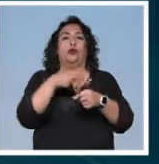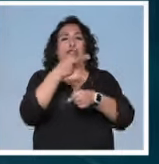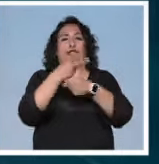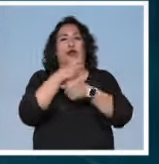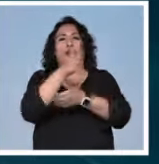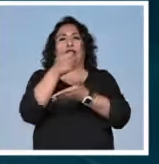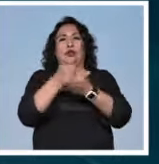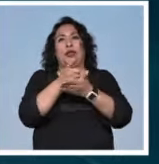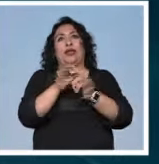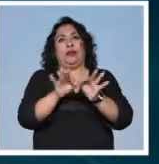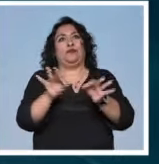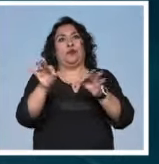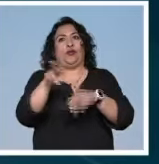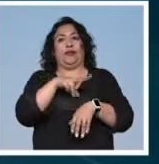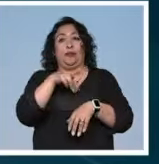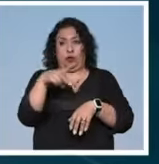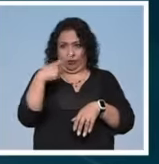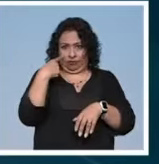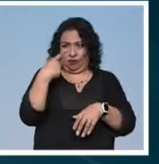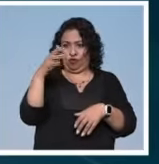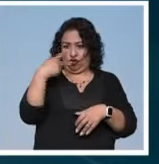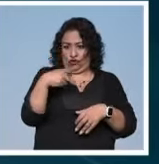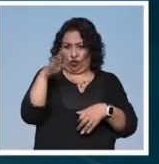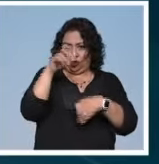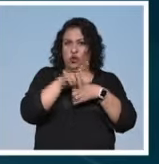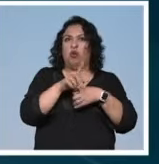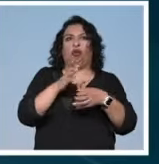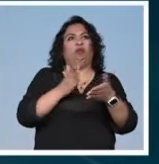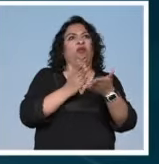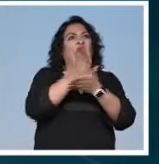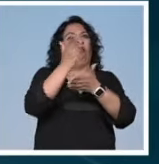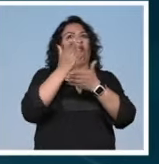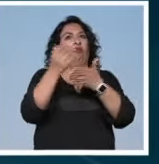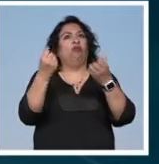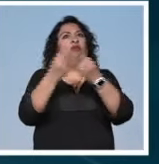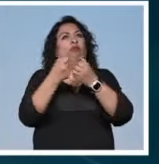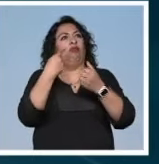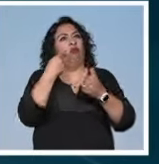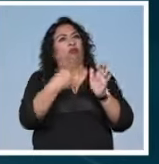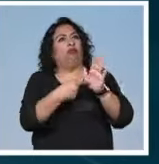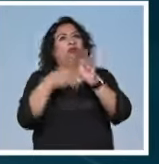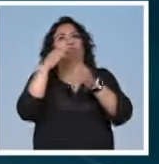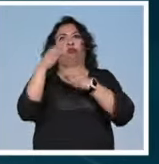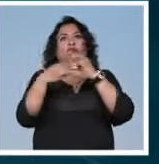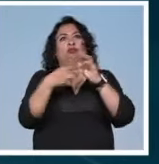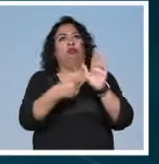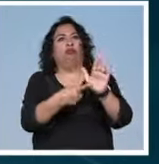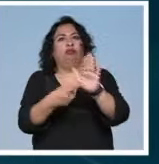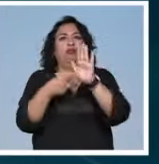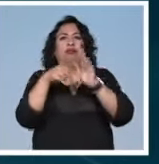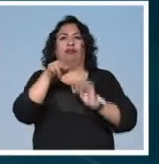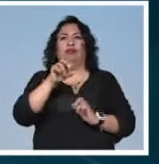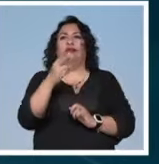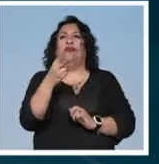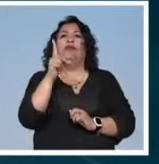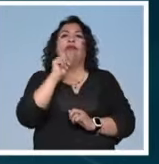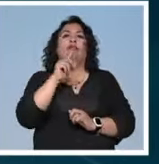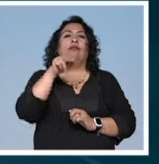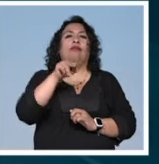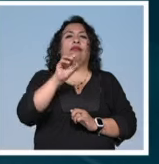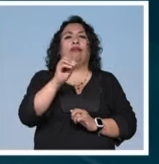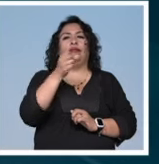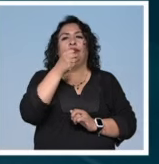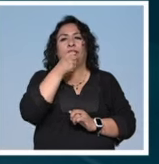Portugal. Esto demuestra cómo nuestra cultura puede traspasar fronteras y hacerse presente en todo el mundo. Para Noticias 22, Natalia